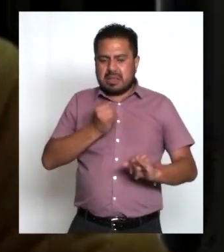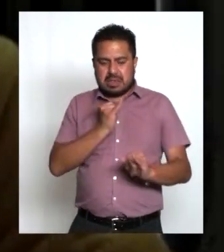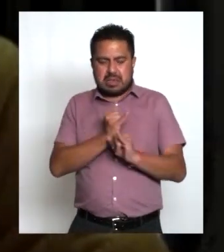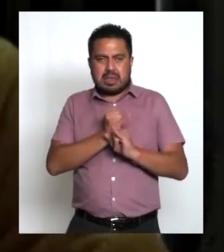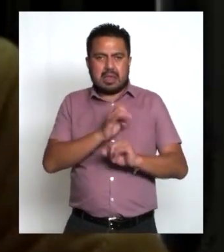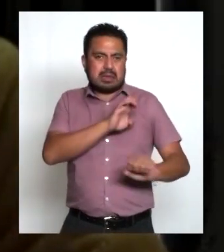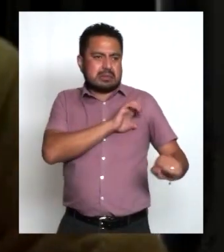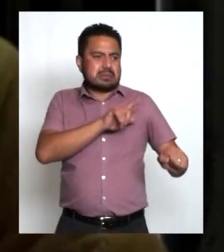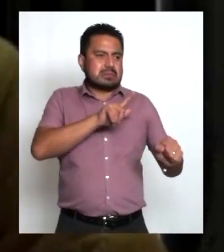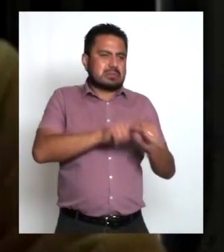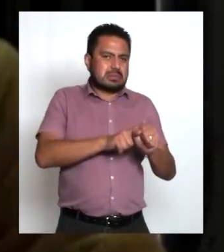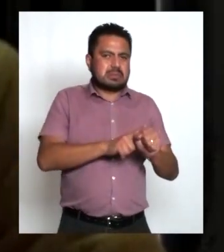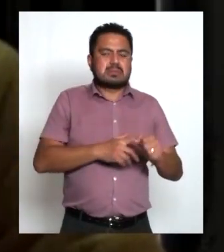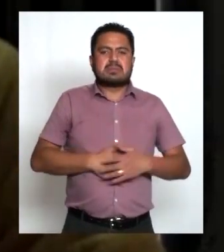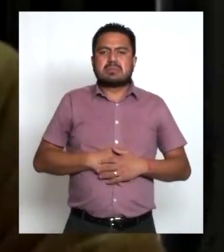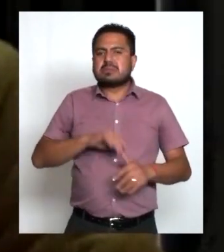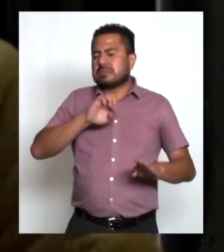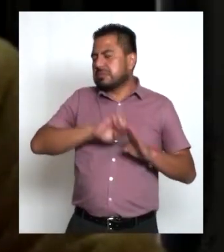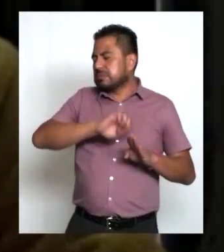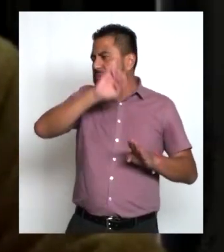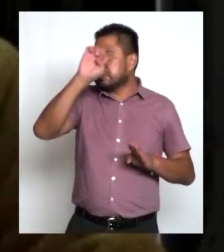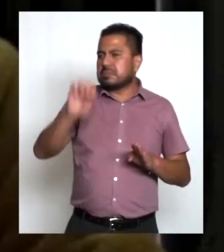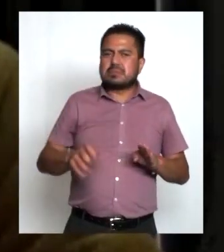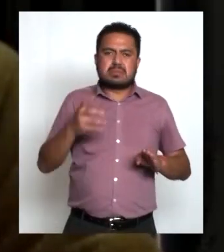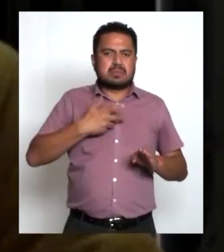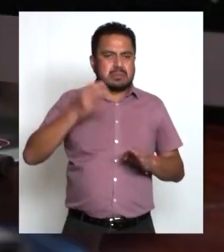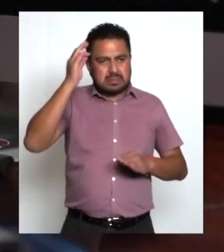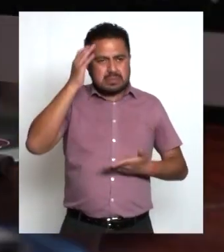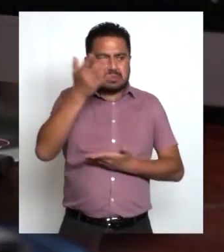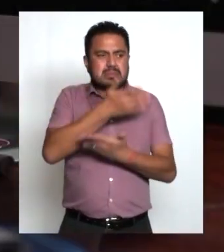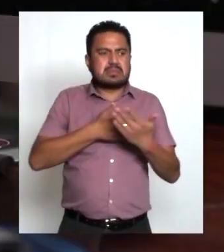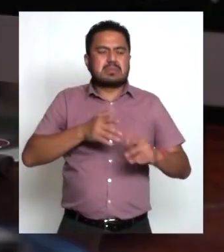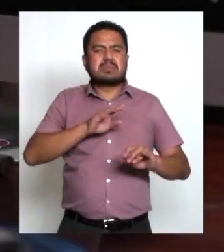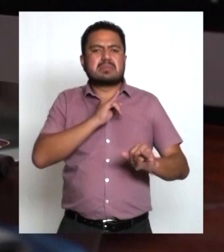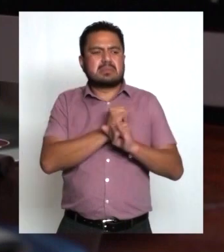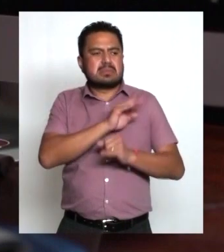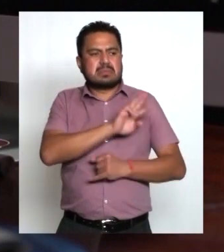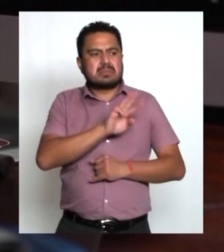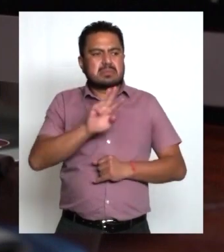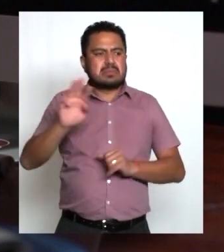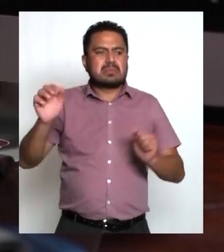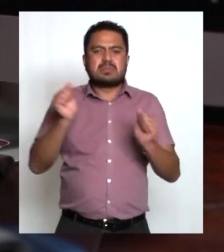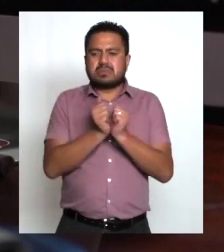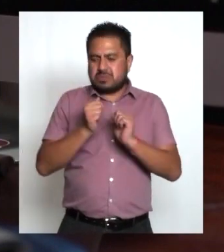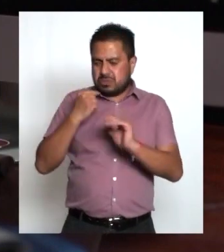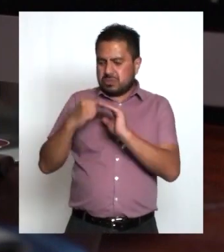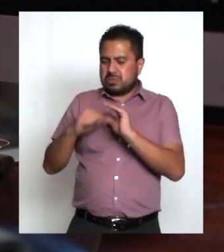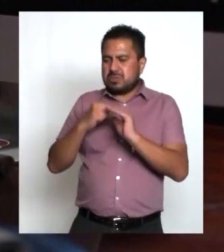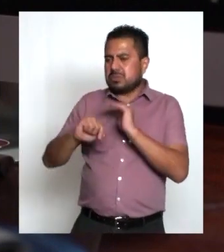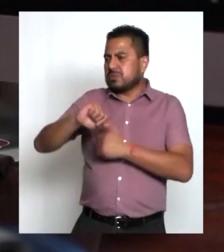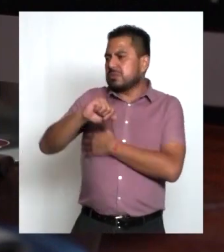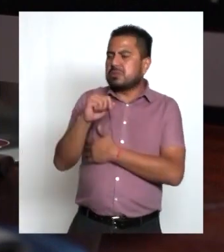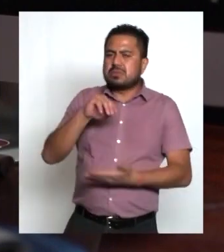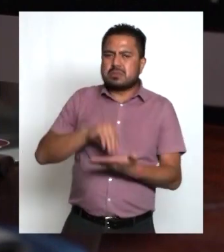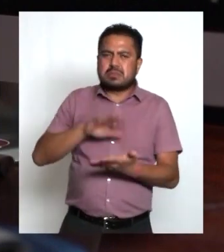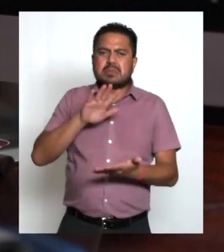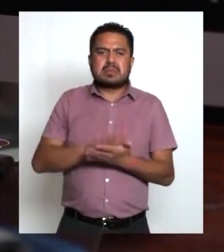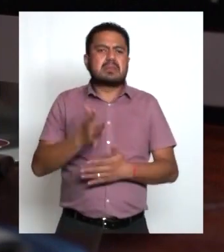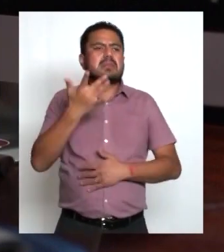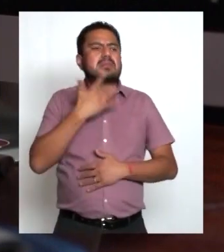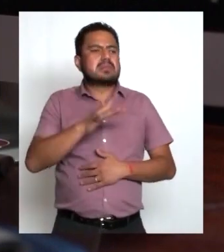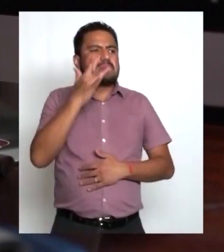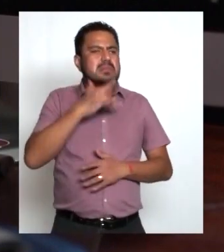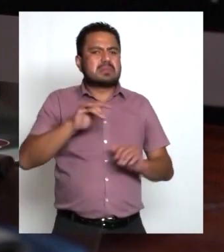en internet específicamente. Y por ejemplo, tenemos un servidor de página de web, correo electrónico,